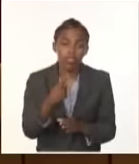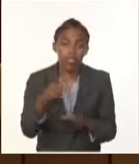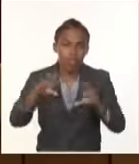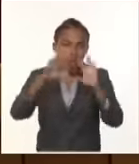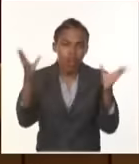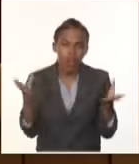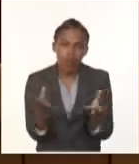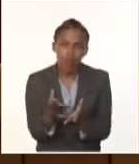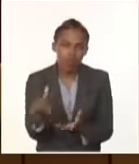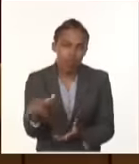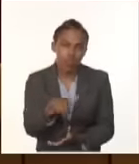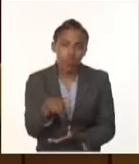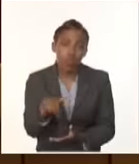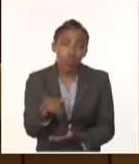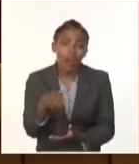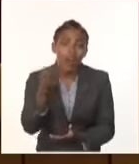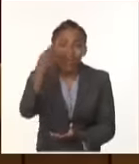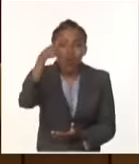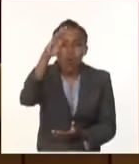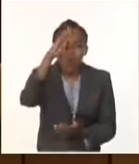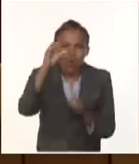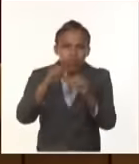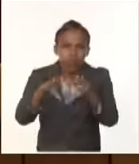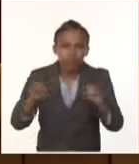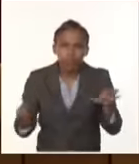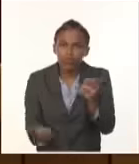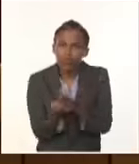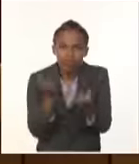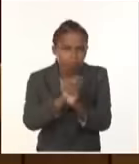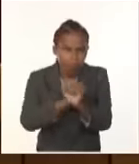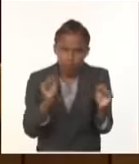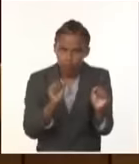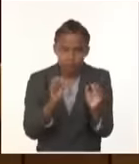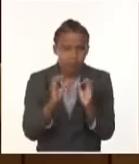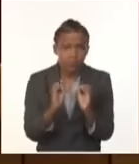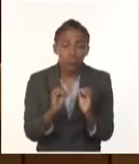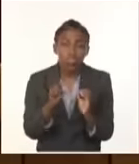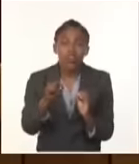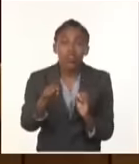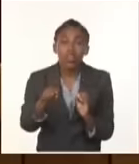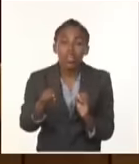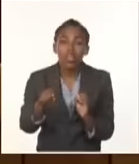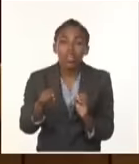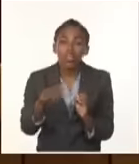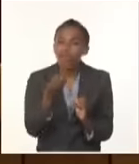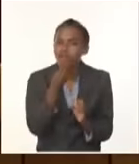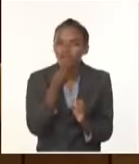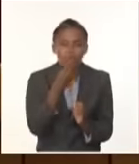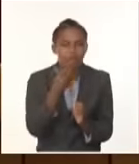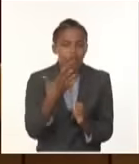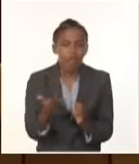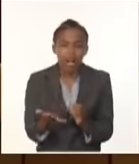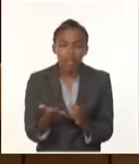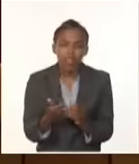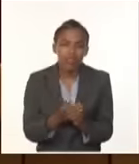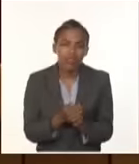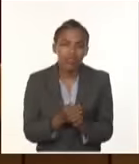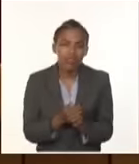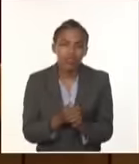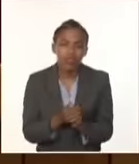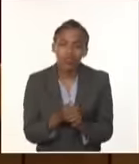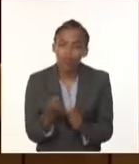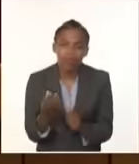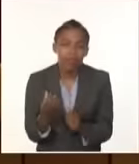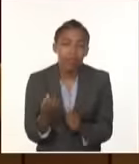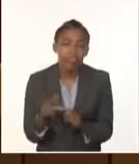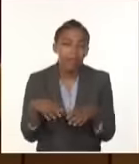reconoce que Cuba no patrocina el terrorismo, que esa calumnia es una fabricación deshonesta total concebida